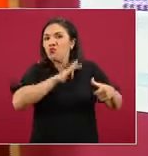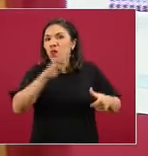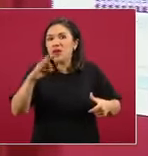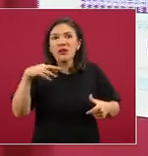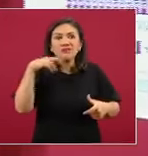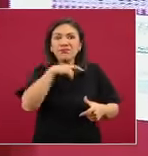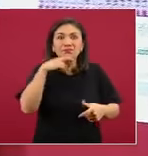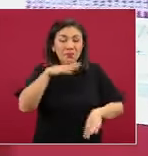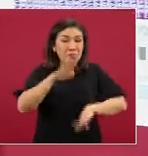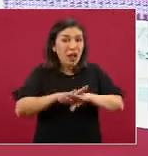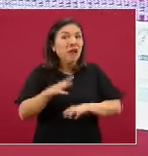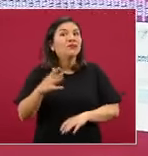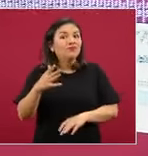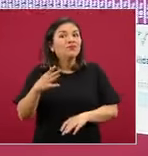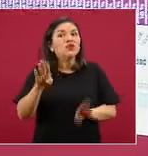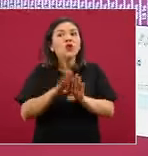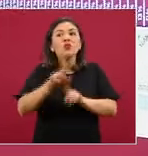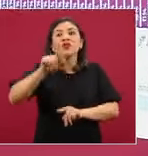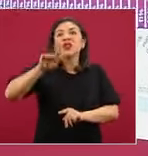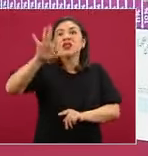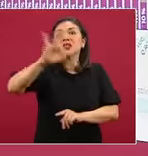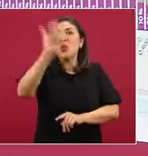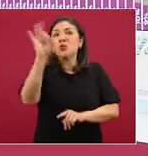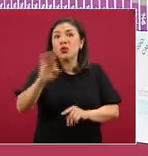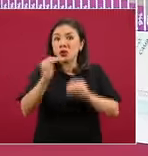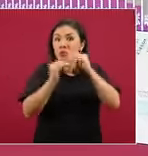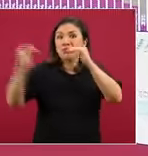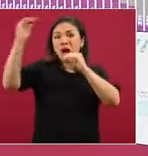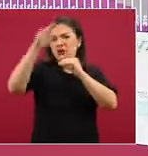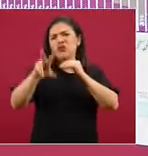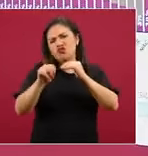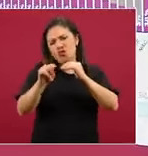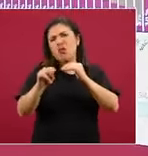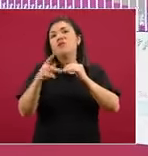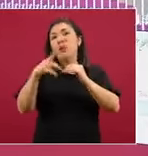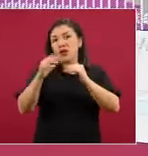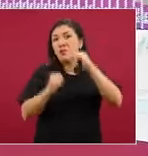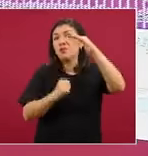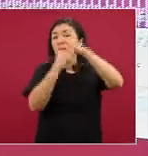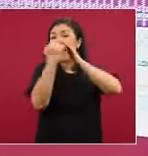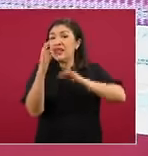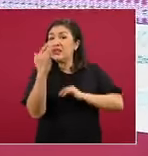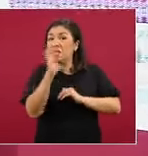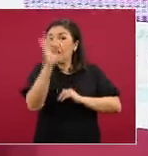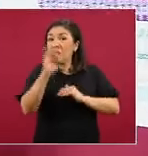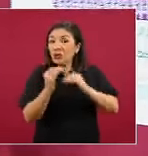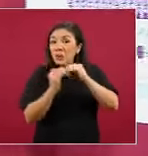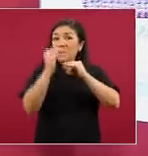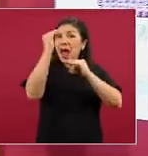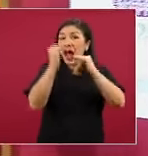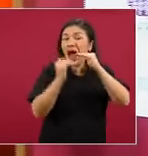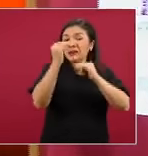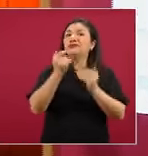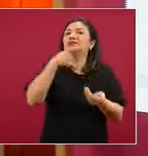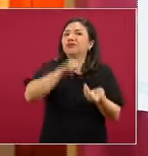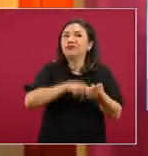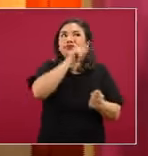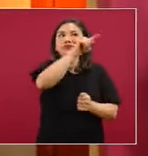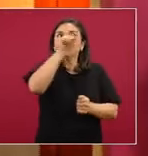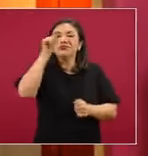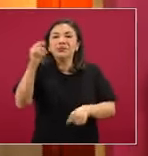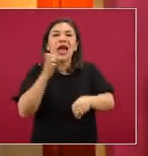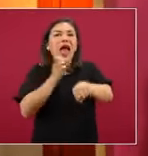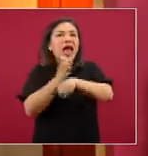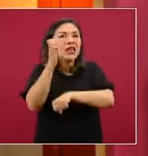de gran alerta, que son por arriba del 75%, pero ya el superar el 50% implica que las entidades